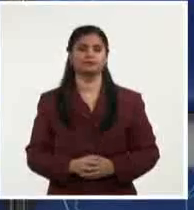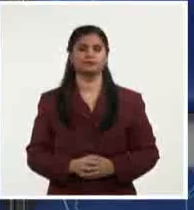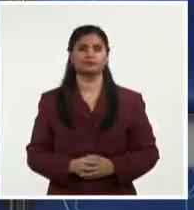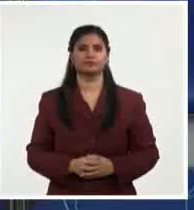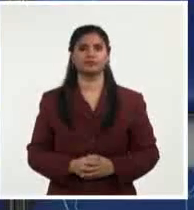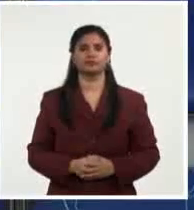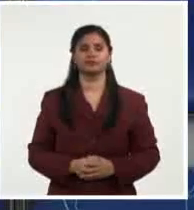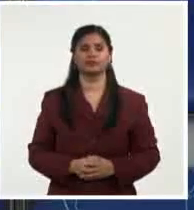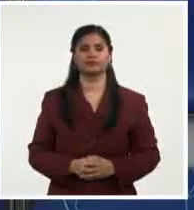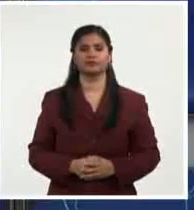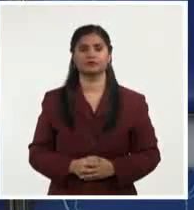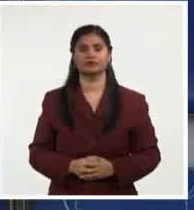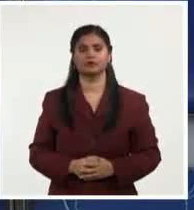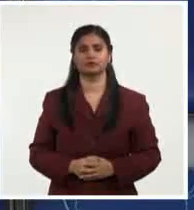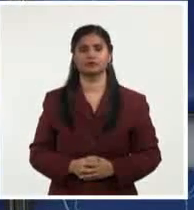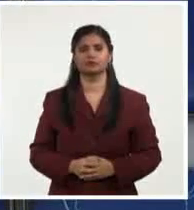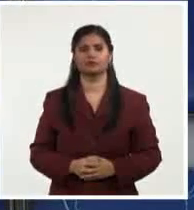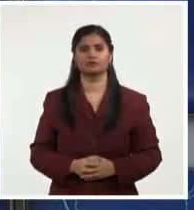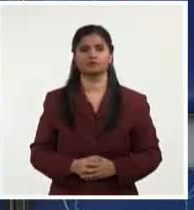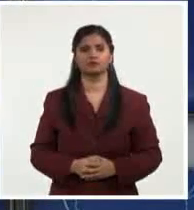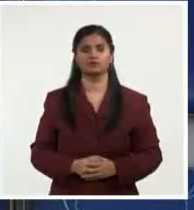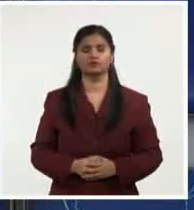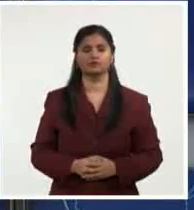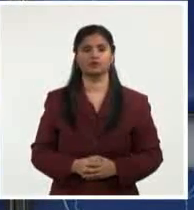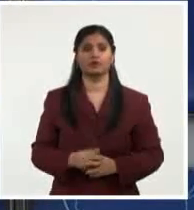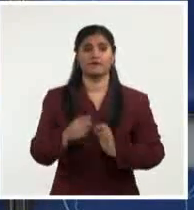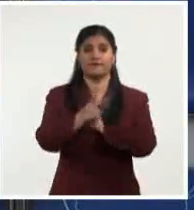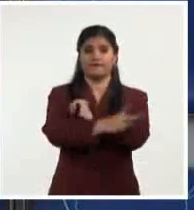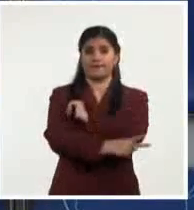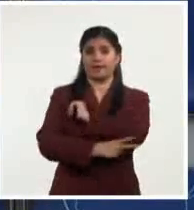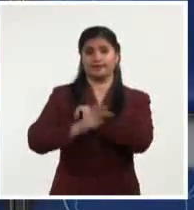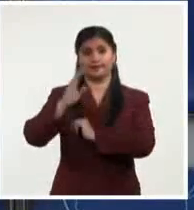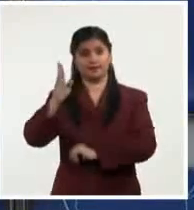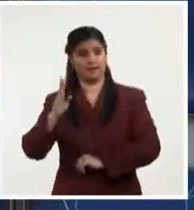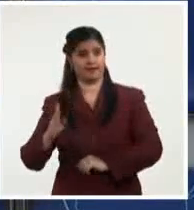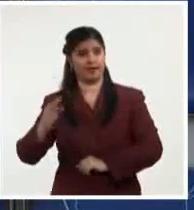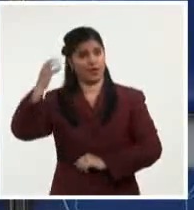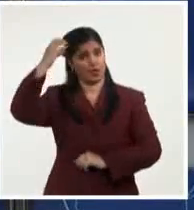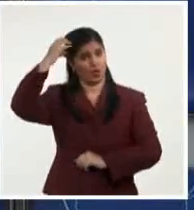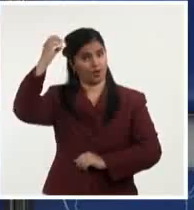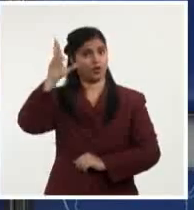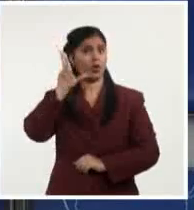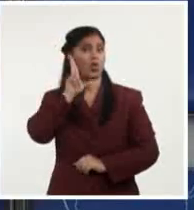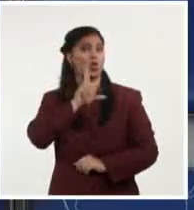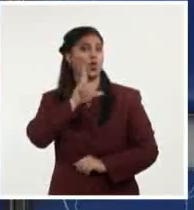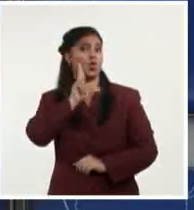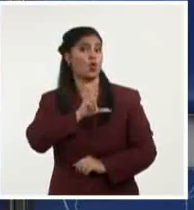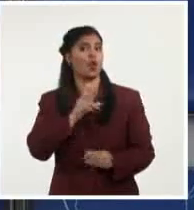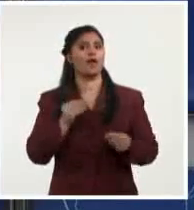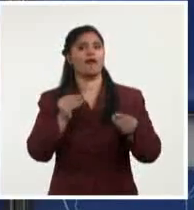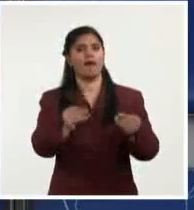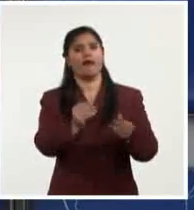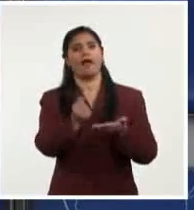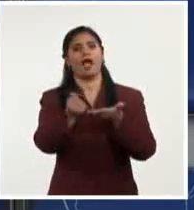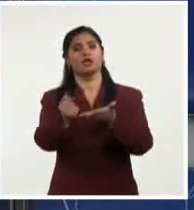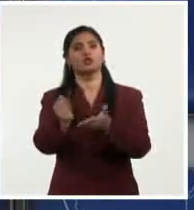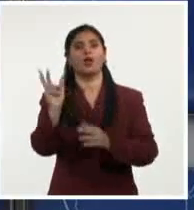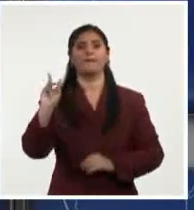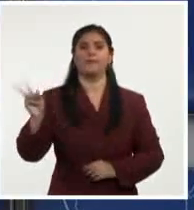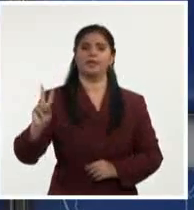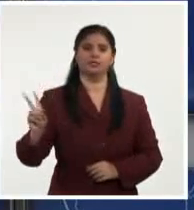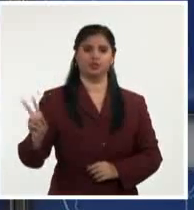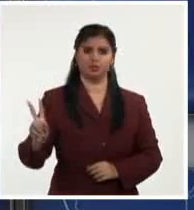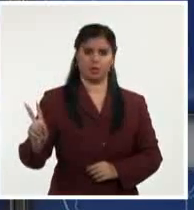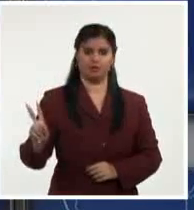Y el gobierno del presidente Luis Ignacio Lula da Silva enviará esta semana una misión a Venezuela para iniciar el proceso